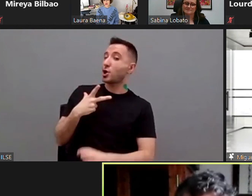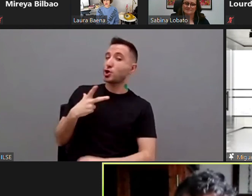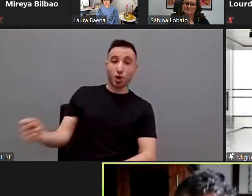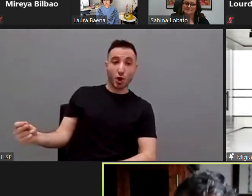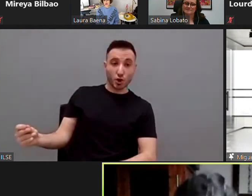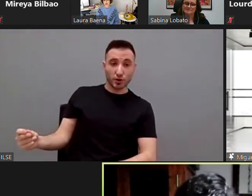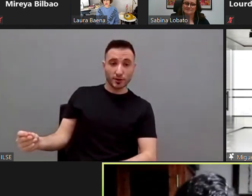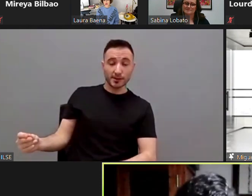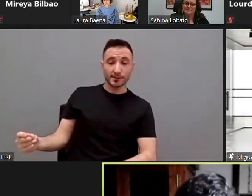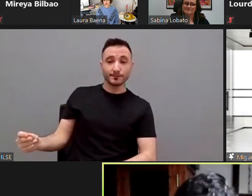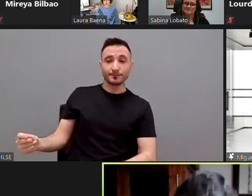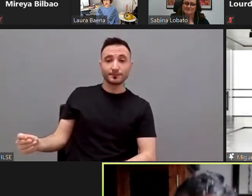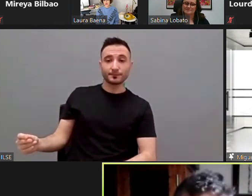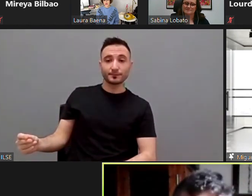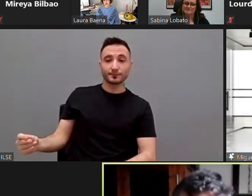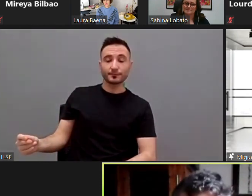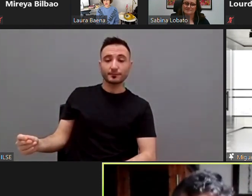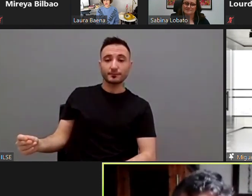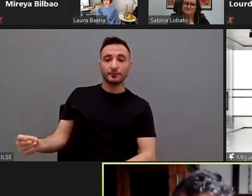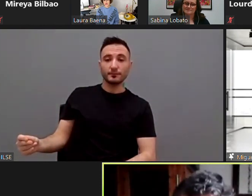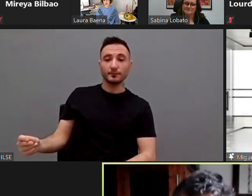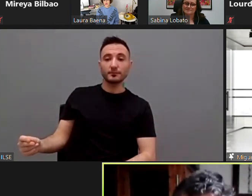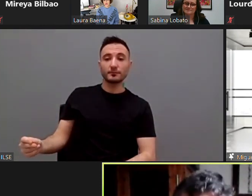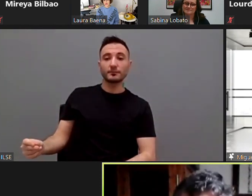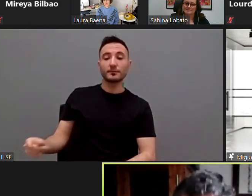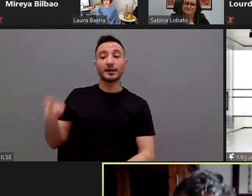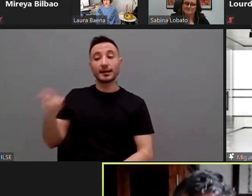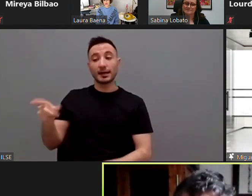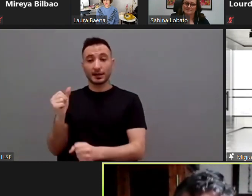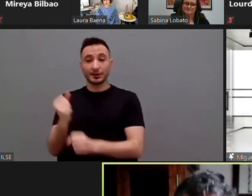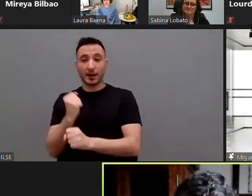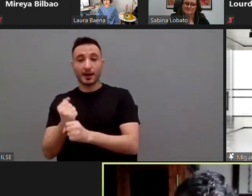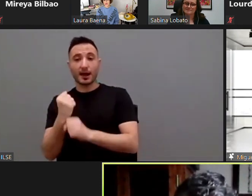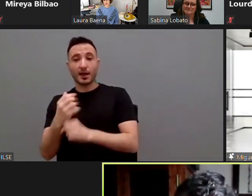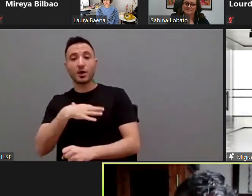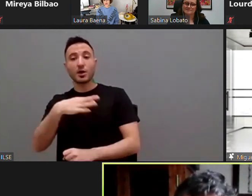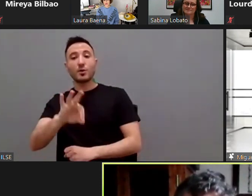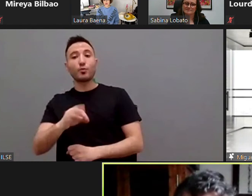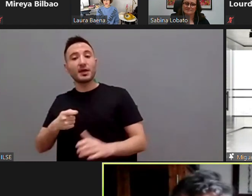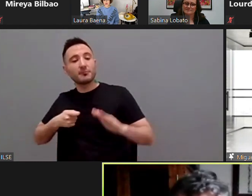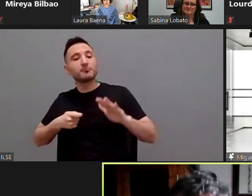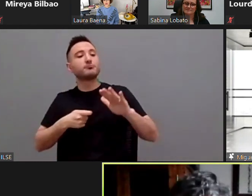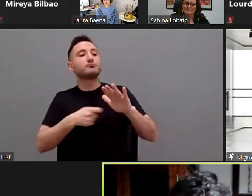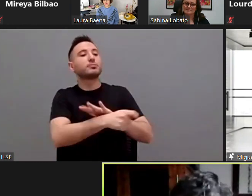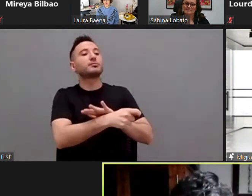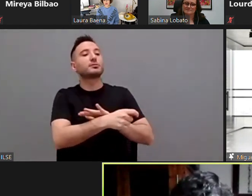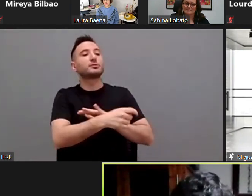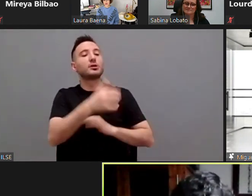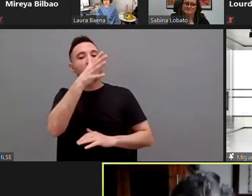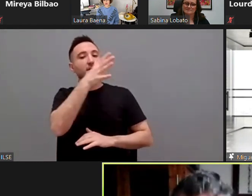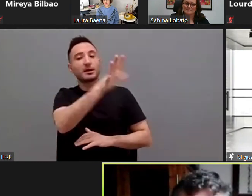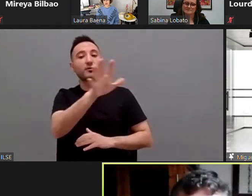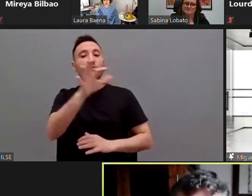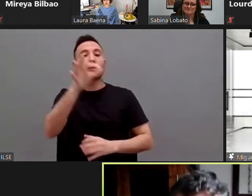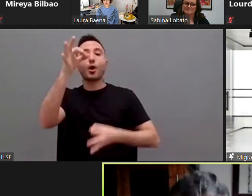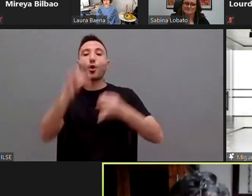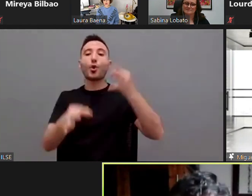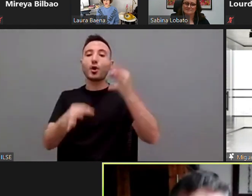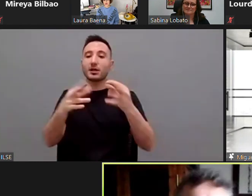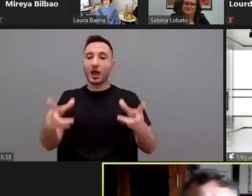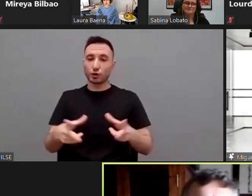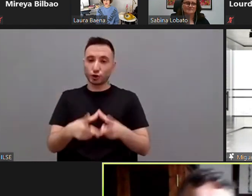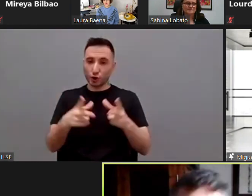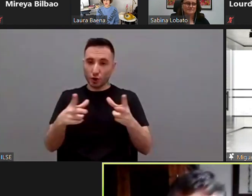la modalidad de teletrabajo, él podrá impugnarlo en el plazo de 20 días ante la jurisdicción social. Y